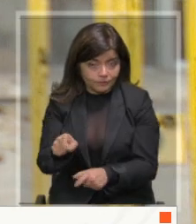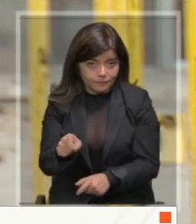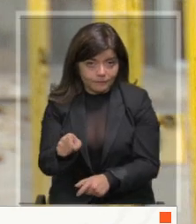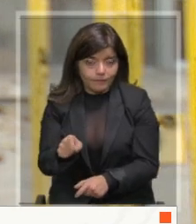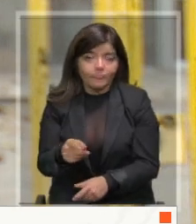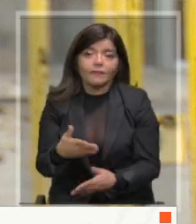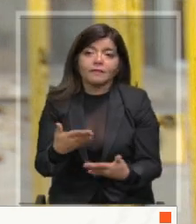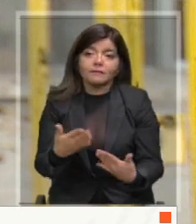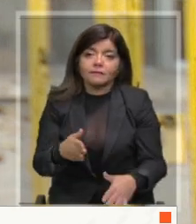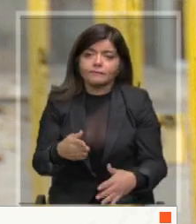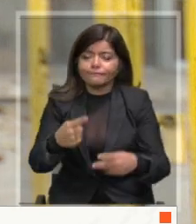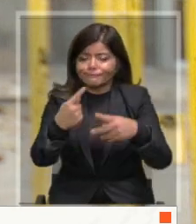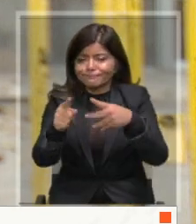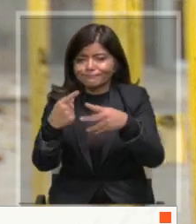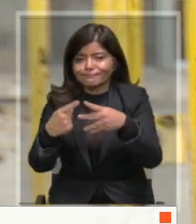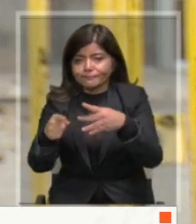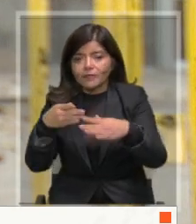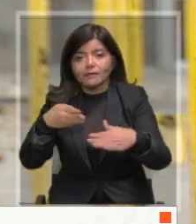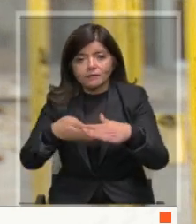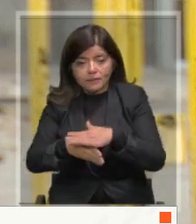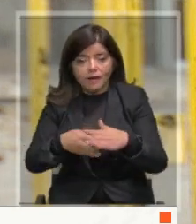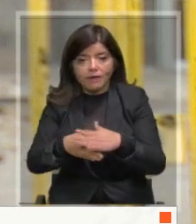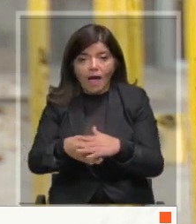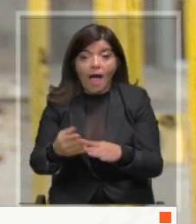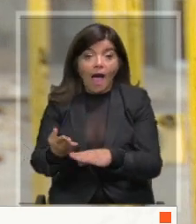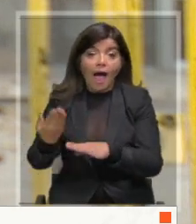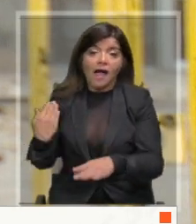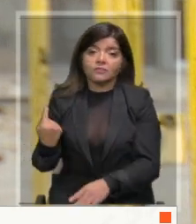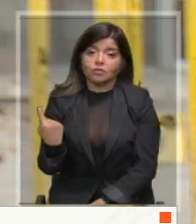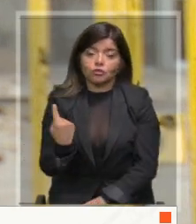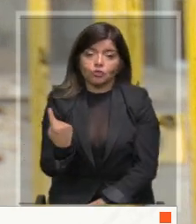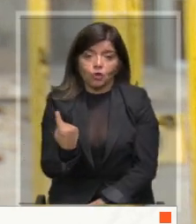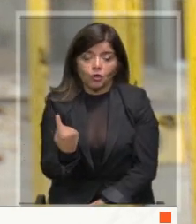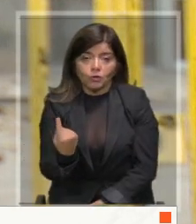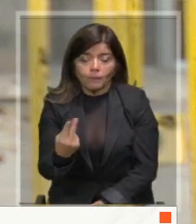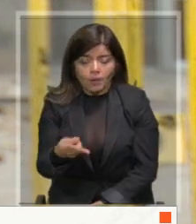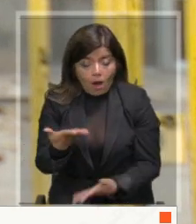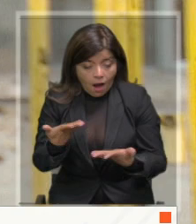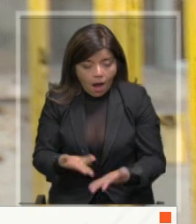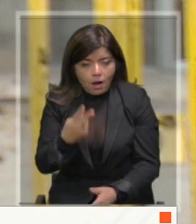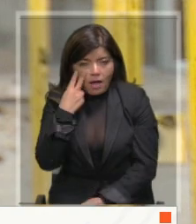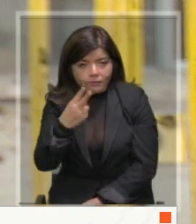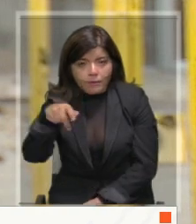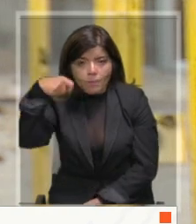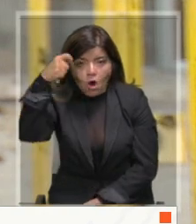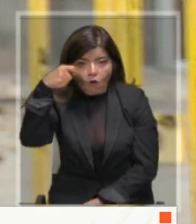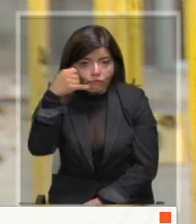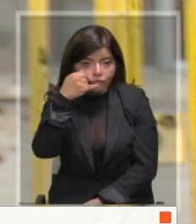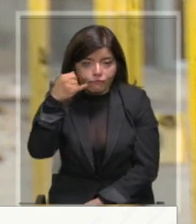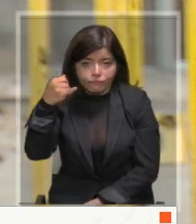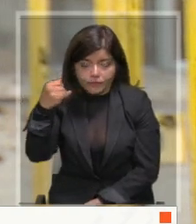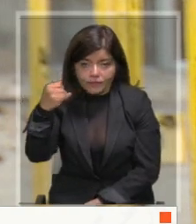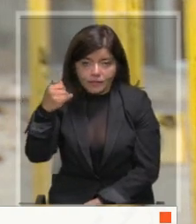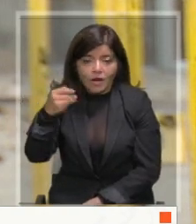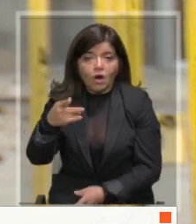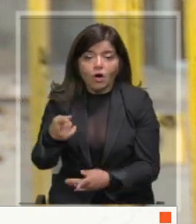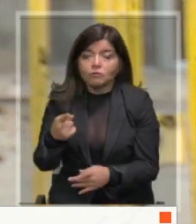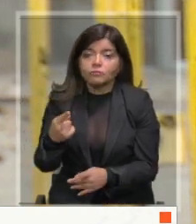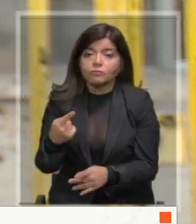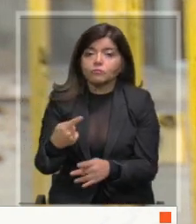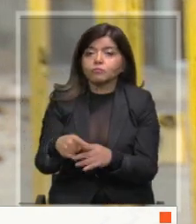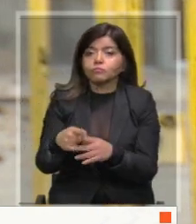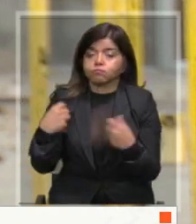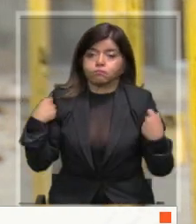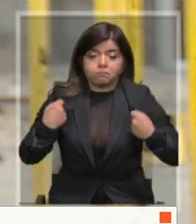robar diferentes veces. Primeramente entraba solo. Ya podemos ver en uno de los videos que salió en la prensa en su minuto, donde él salía con